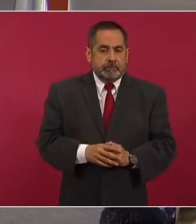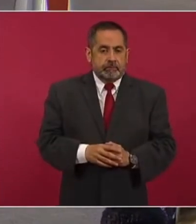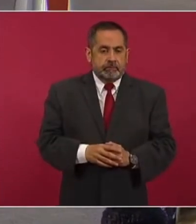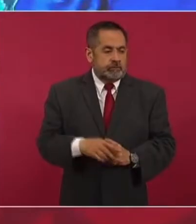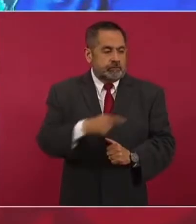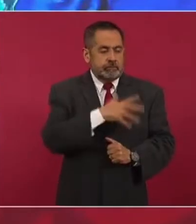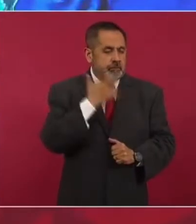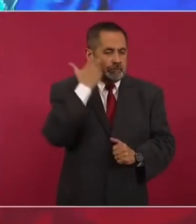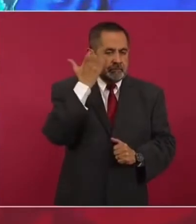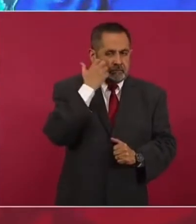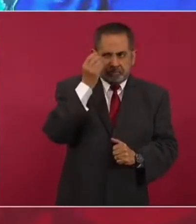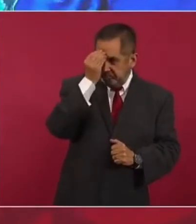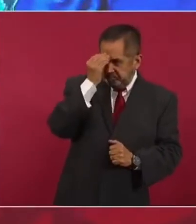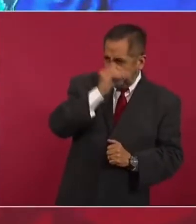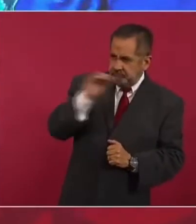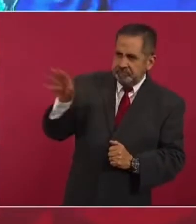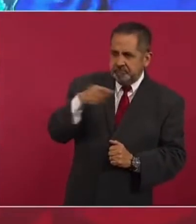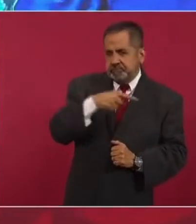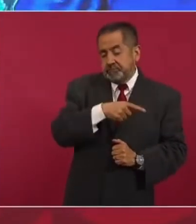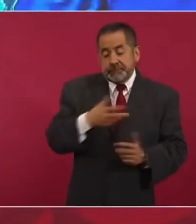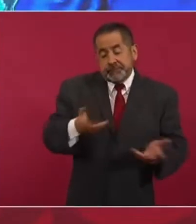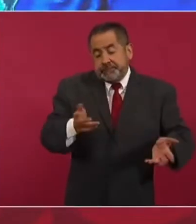mala fe.